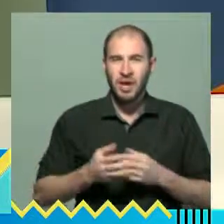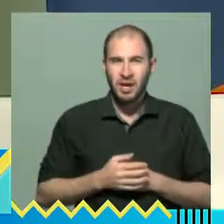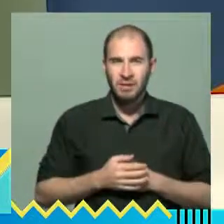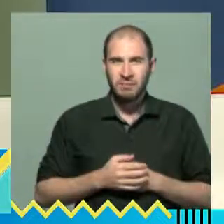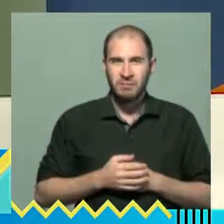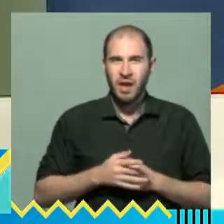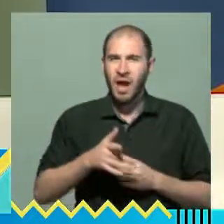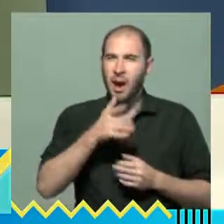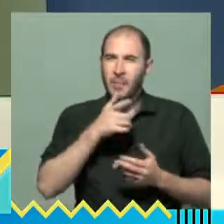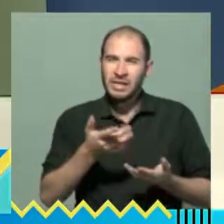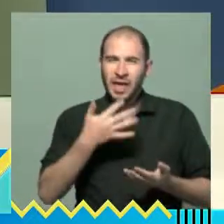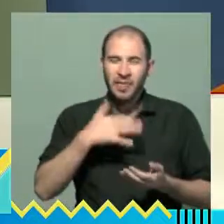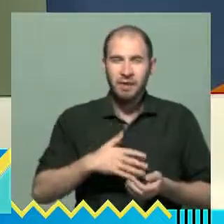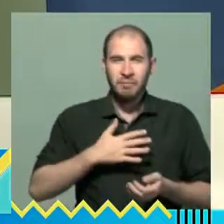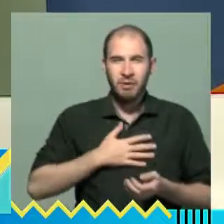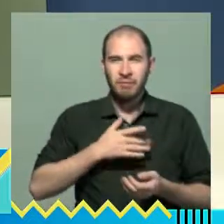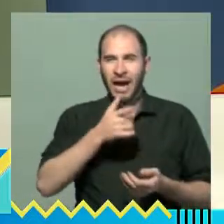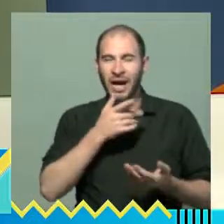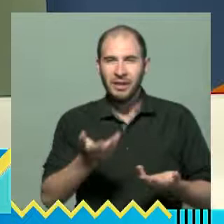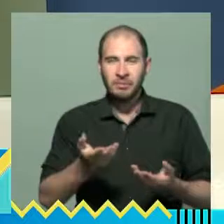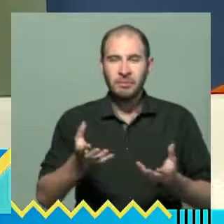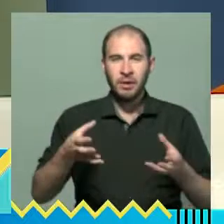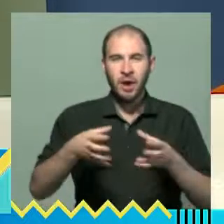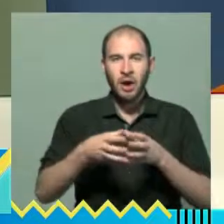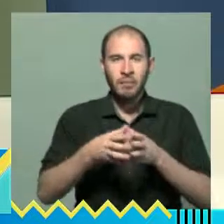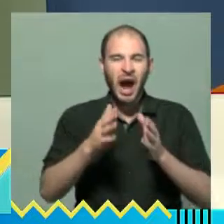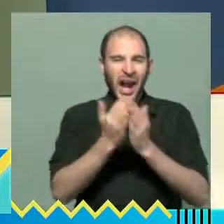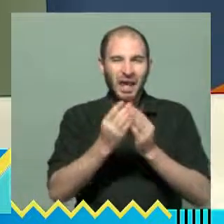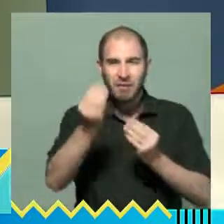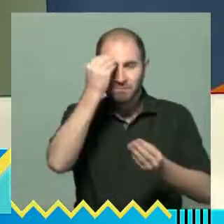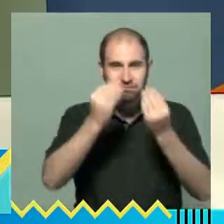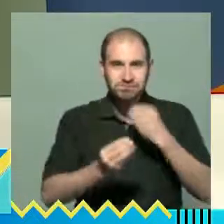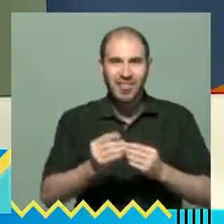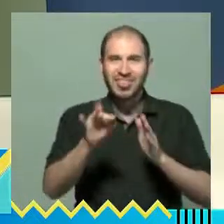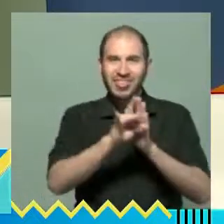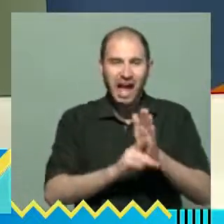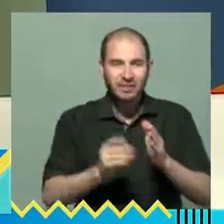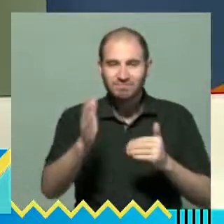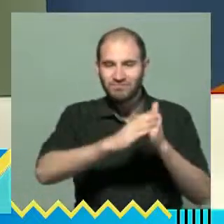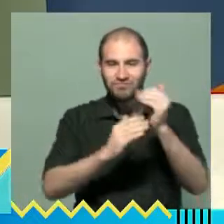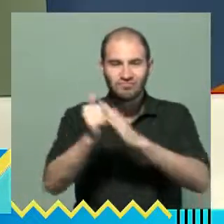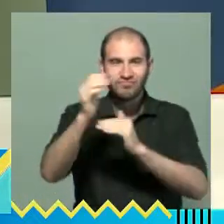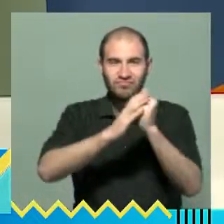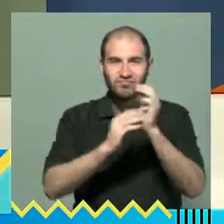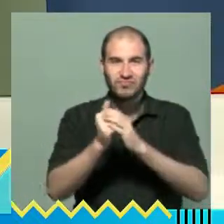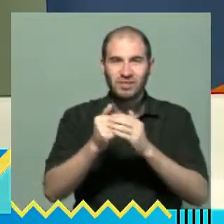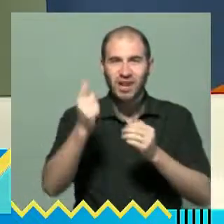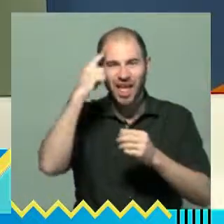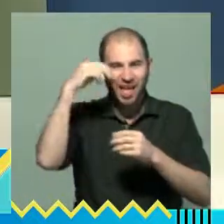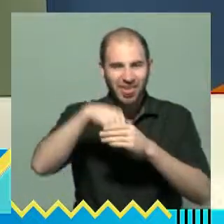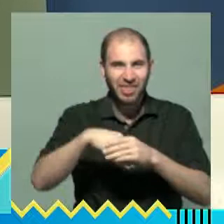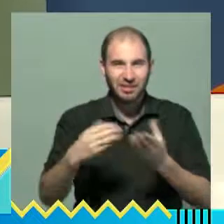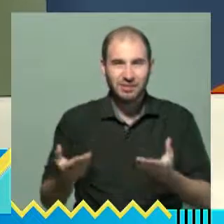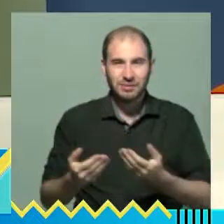no sería como entendernos a nosotros como un conjunto de libros puestos y de datos superpuestos unos con otros en algún lugar de un archivo